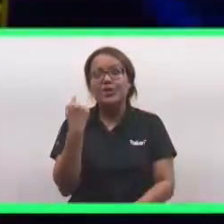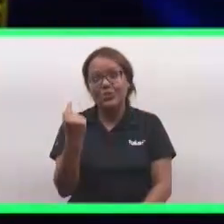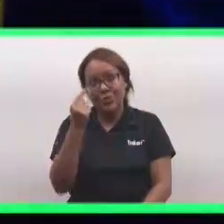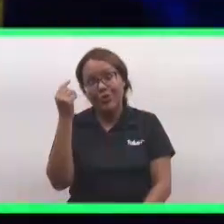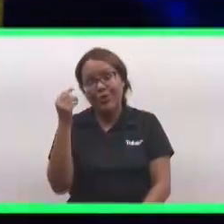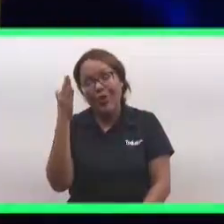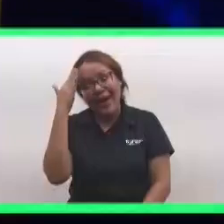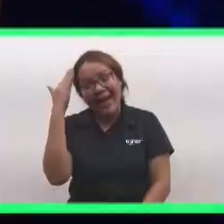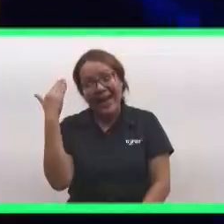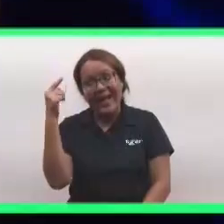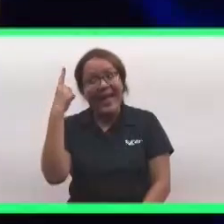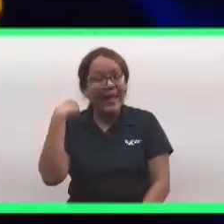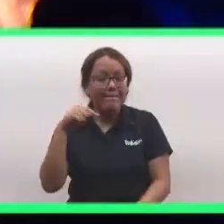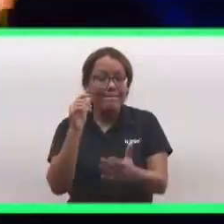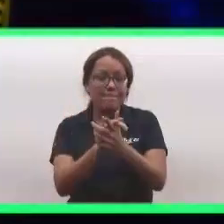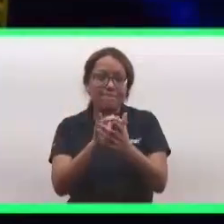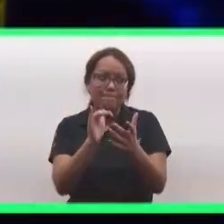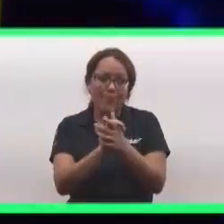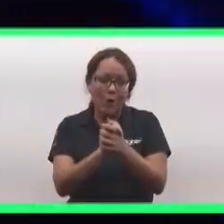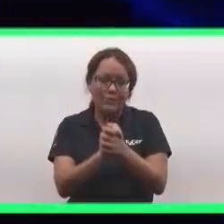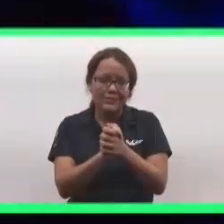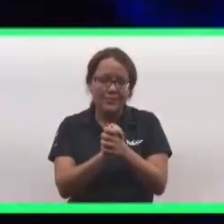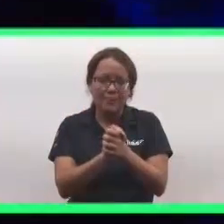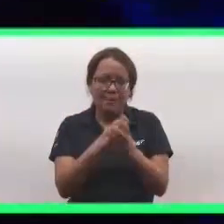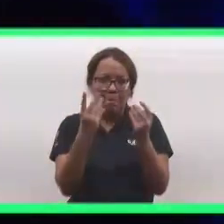Amén. Amén, dice la otra.